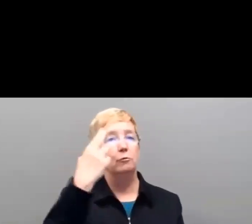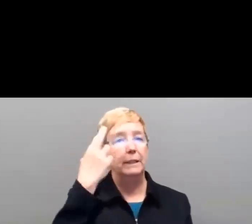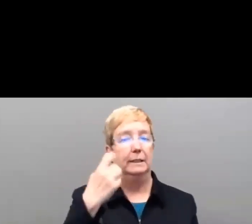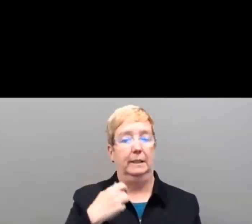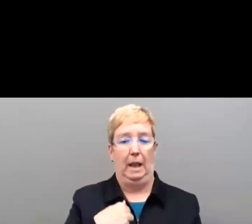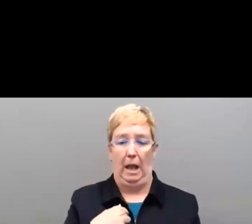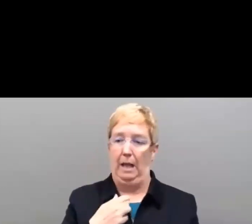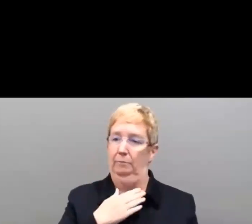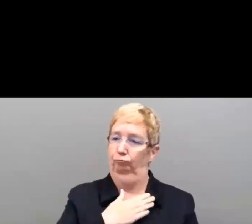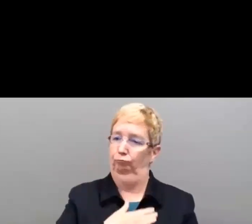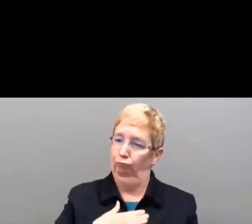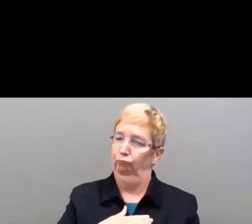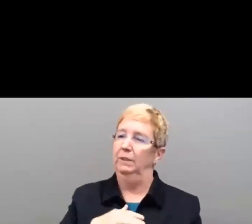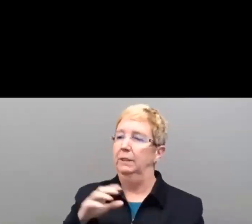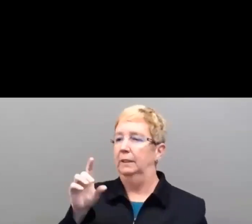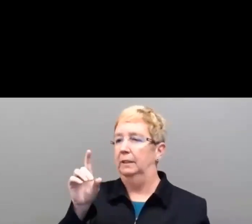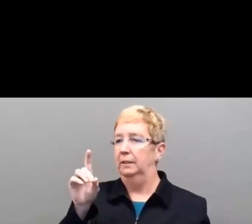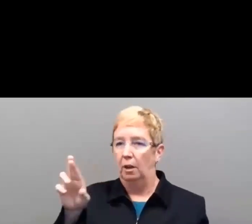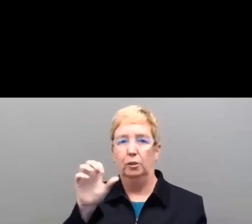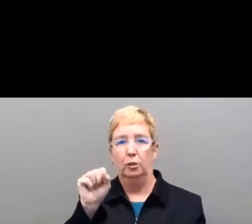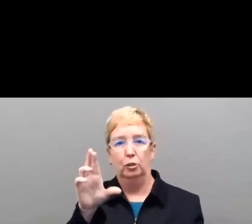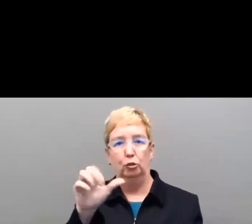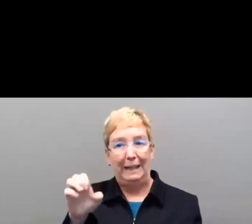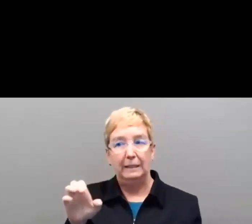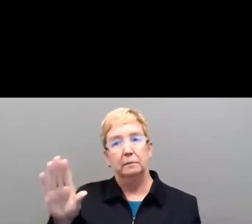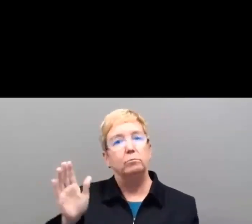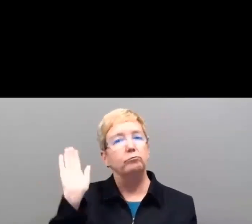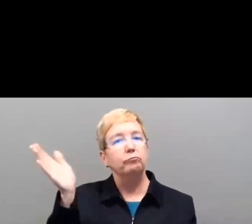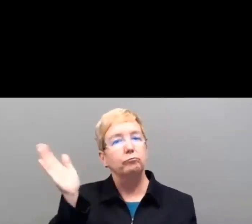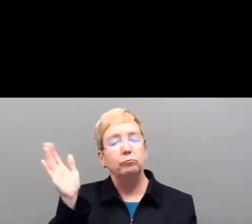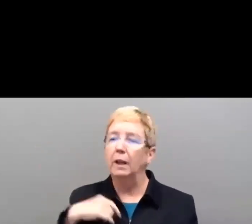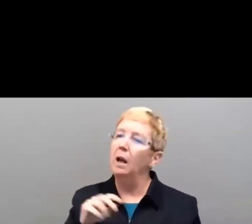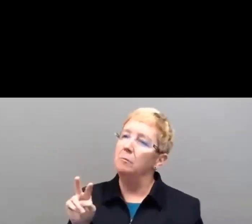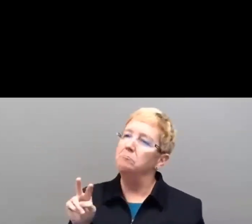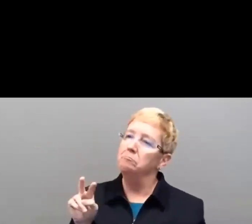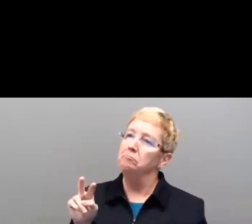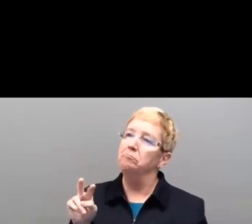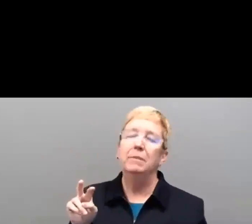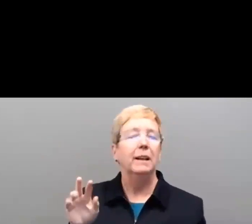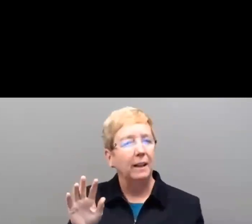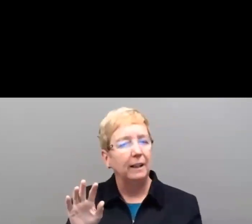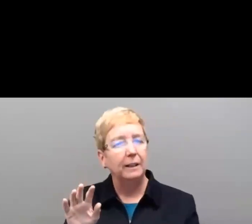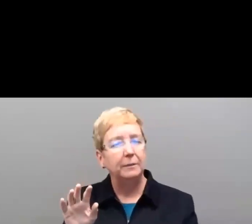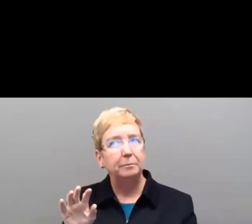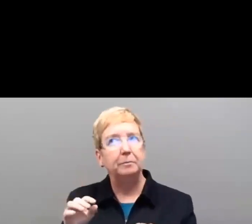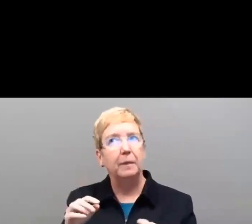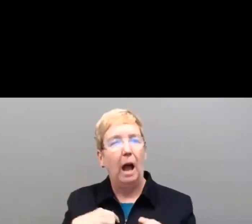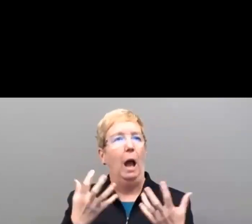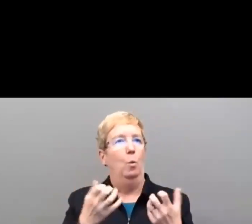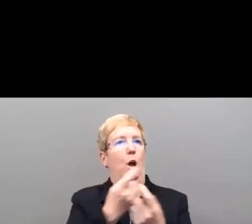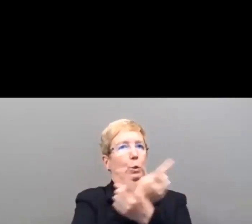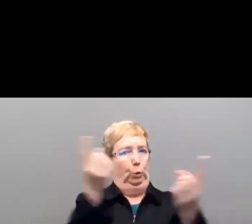Pensaríamos que después de 2 años todo esto está bien sincronizado, de manera que se pueda